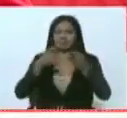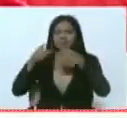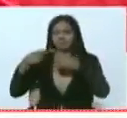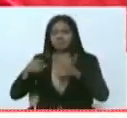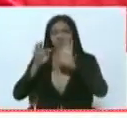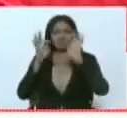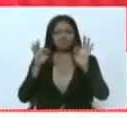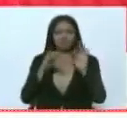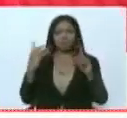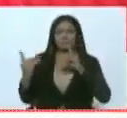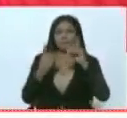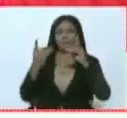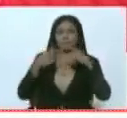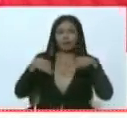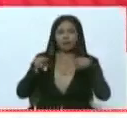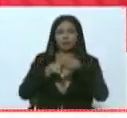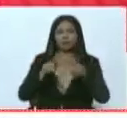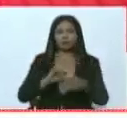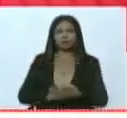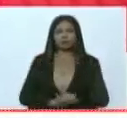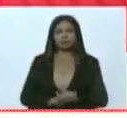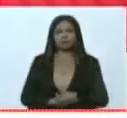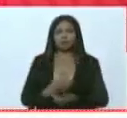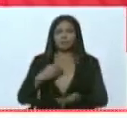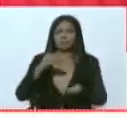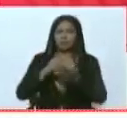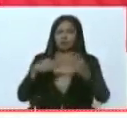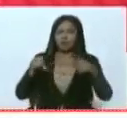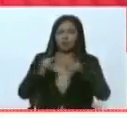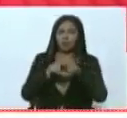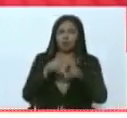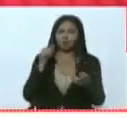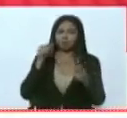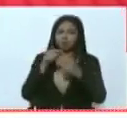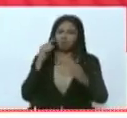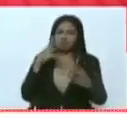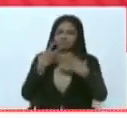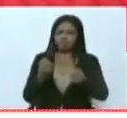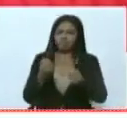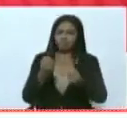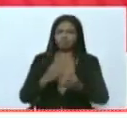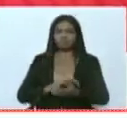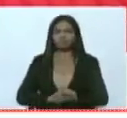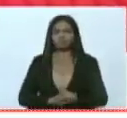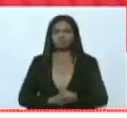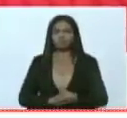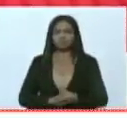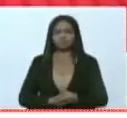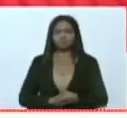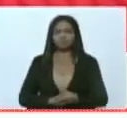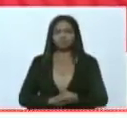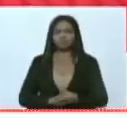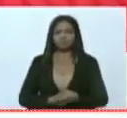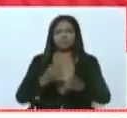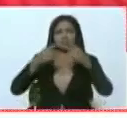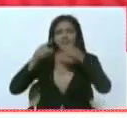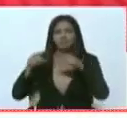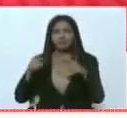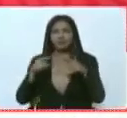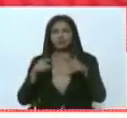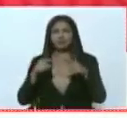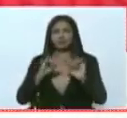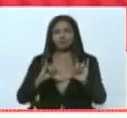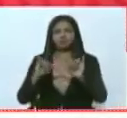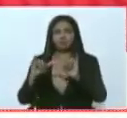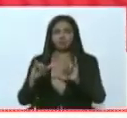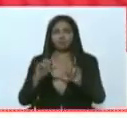los que tienen que dialogar y poner sobre la mesa puntos de entendimiento. Son los diferentes.